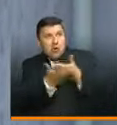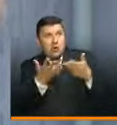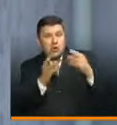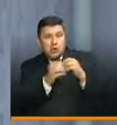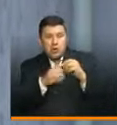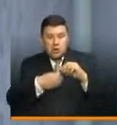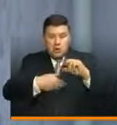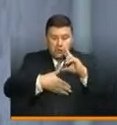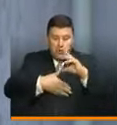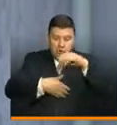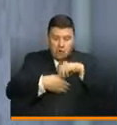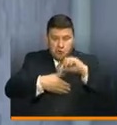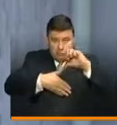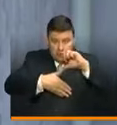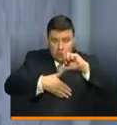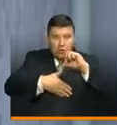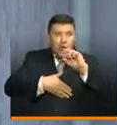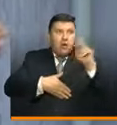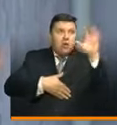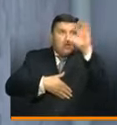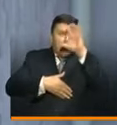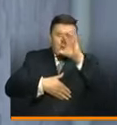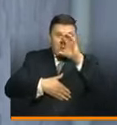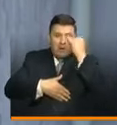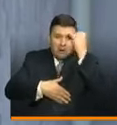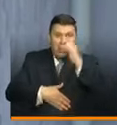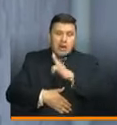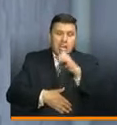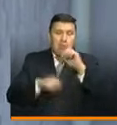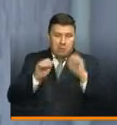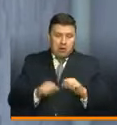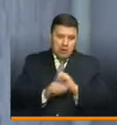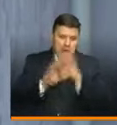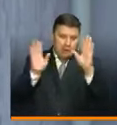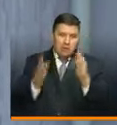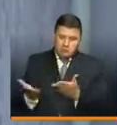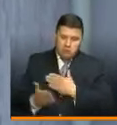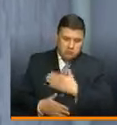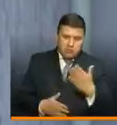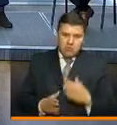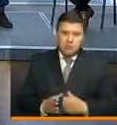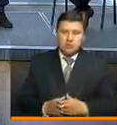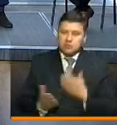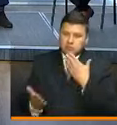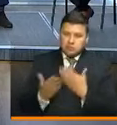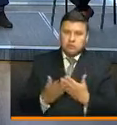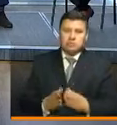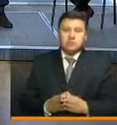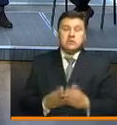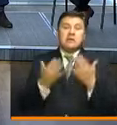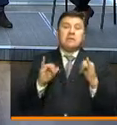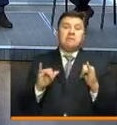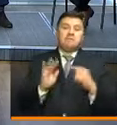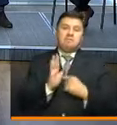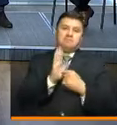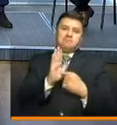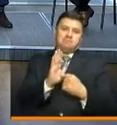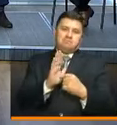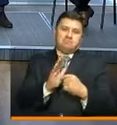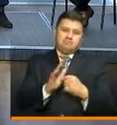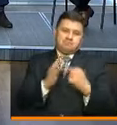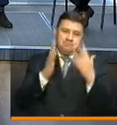de que Colombia pueda llevar a otros lugares este tipo de liderazgo, por supuesto cuenten con nosotros. Gracias. Llegamos así al final de